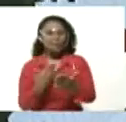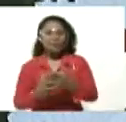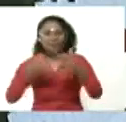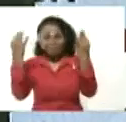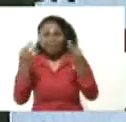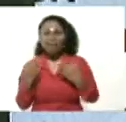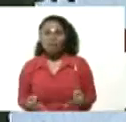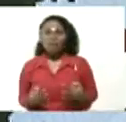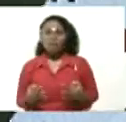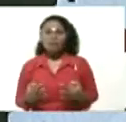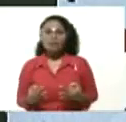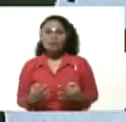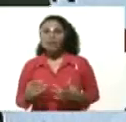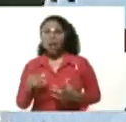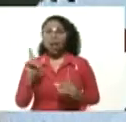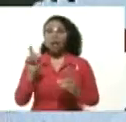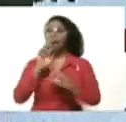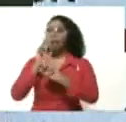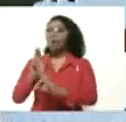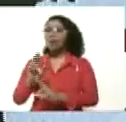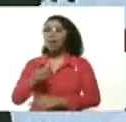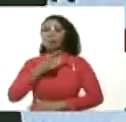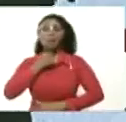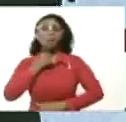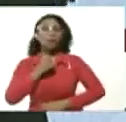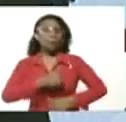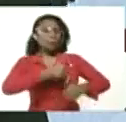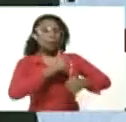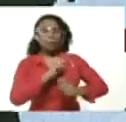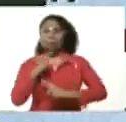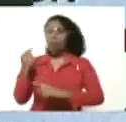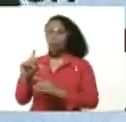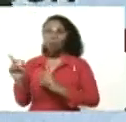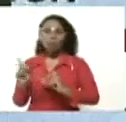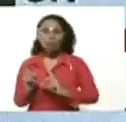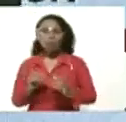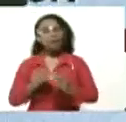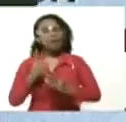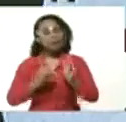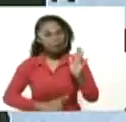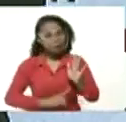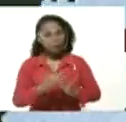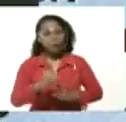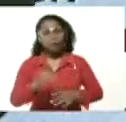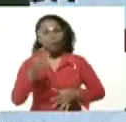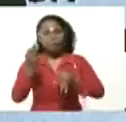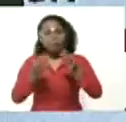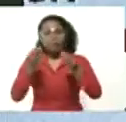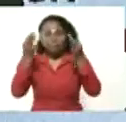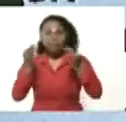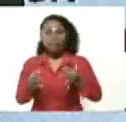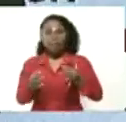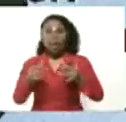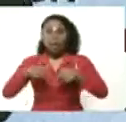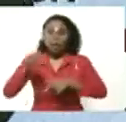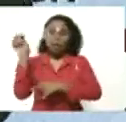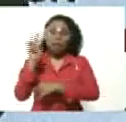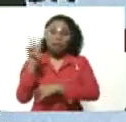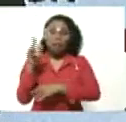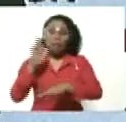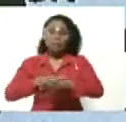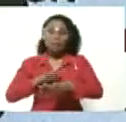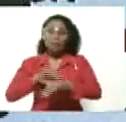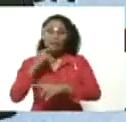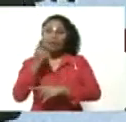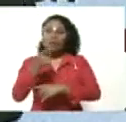más o menos a las partes. Todo lo que pasa en Venezuela no solamente tiene que ver con Venezuela, tiene lugar, como decía,